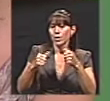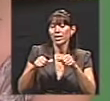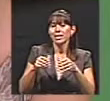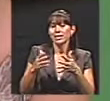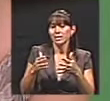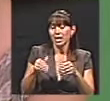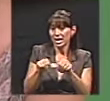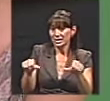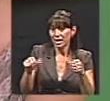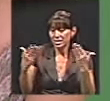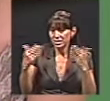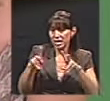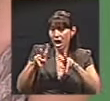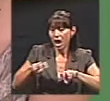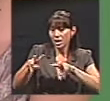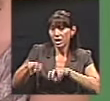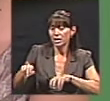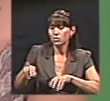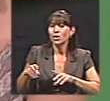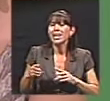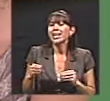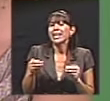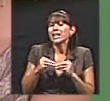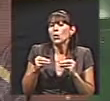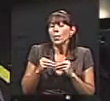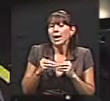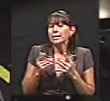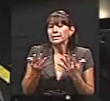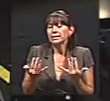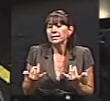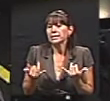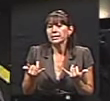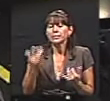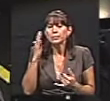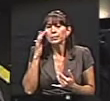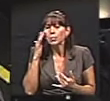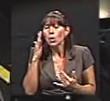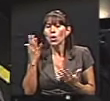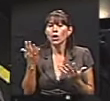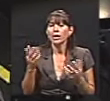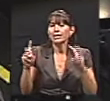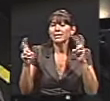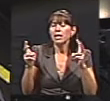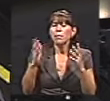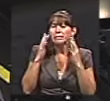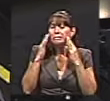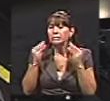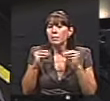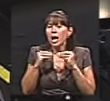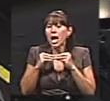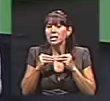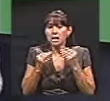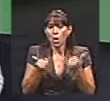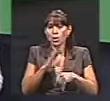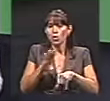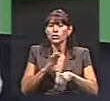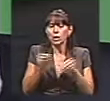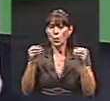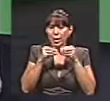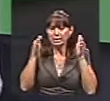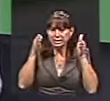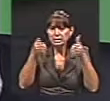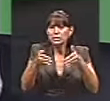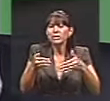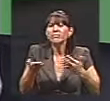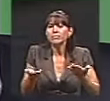que se fueron analizando? ¿Cuál es lo más tal vez preocupante y a lo que se va a enfocar más el Consejo? Todas son